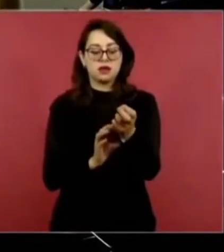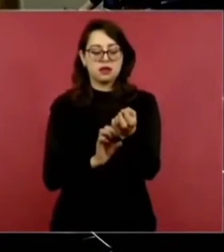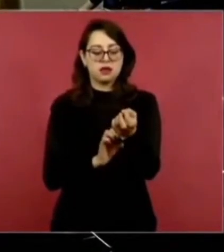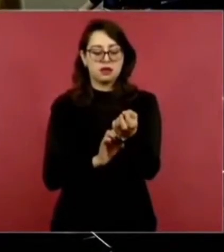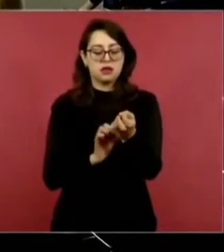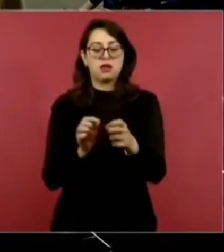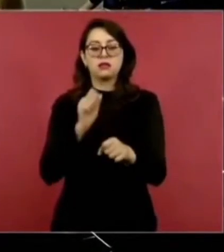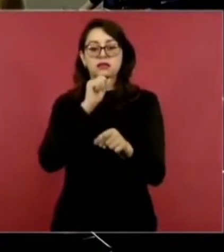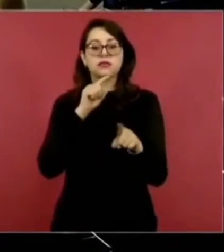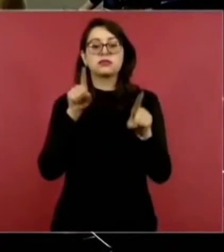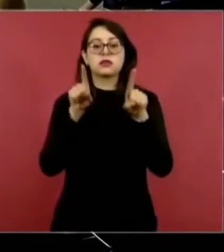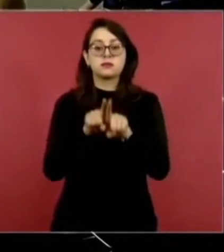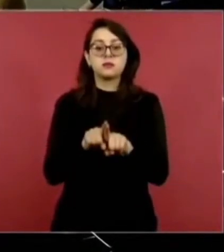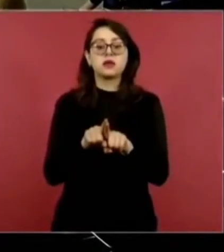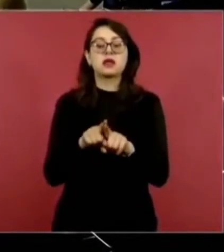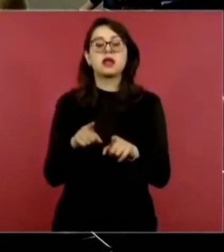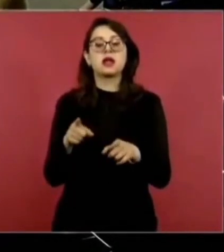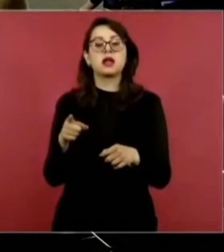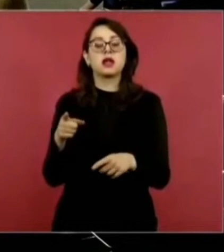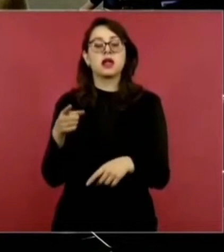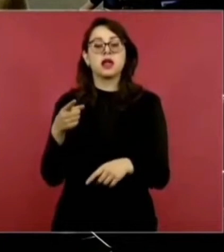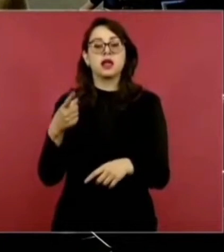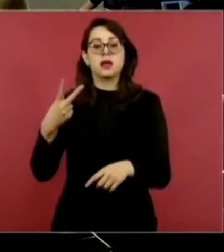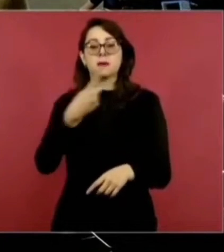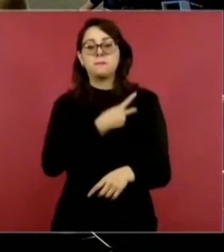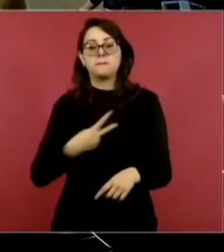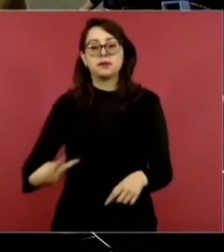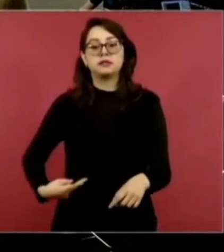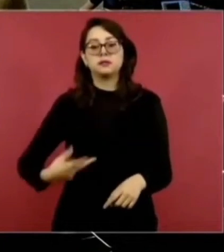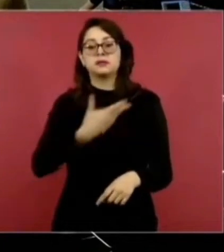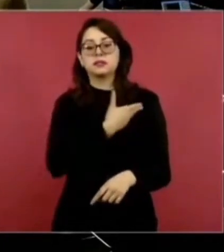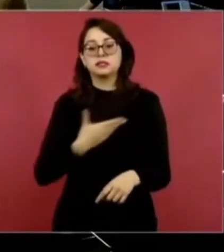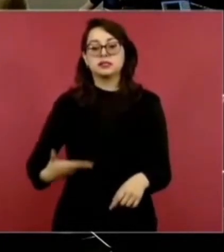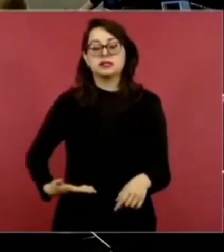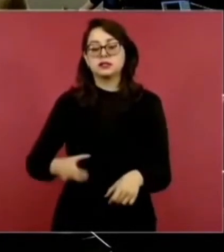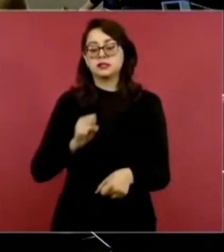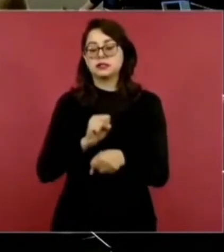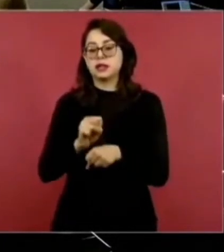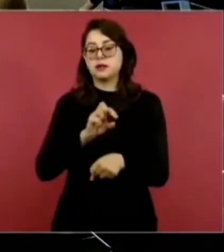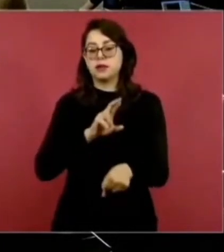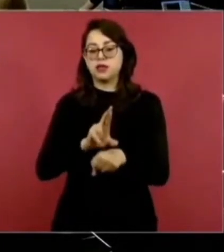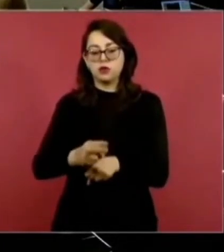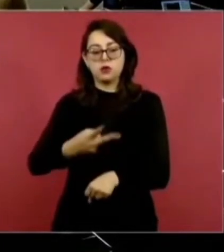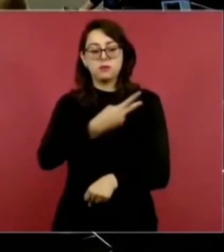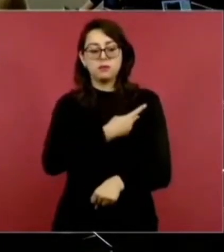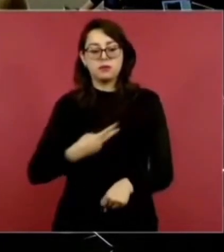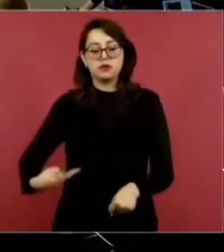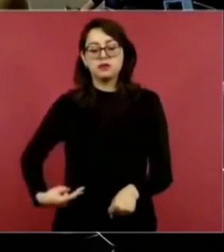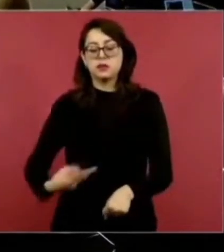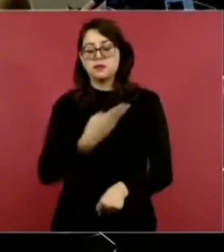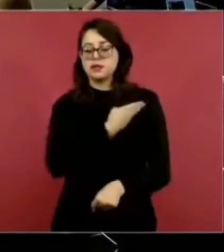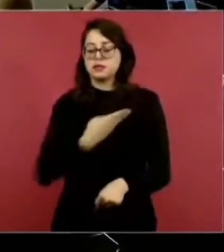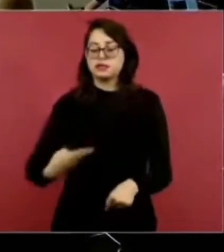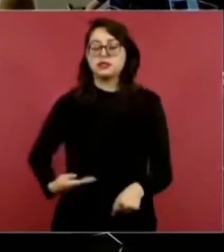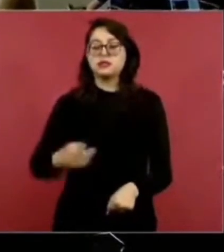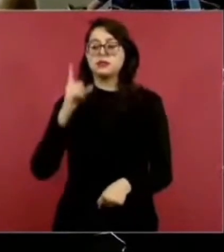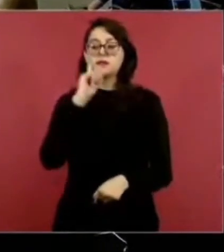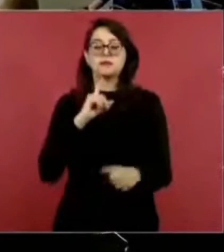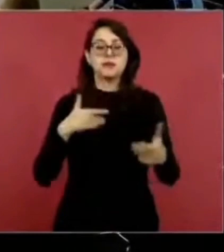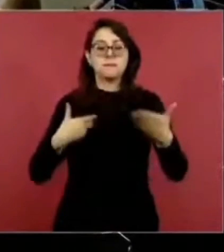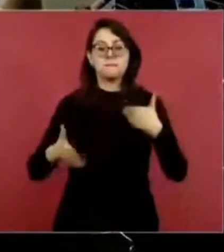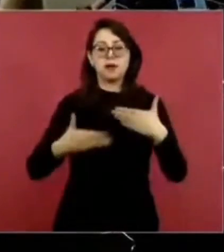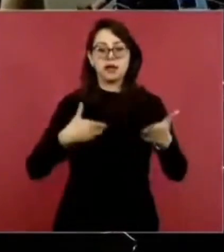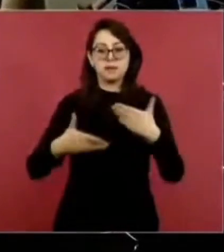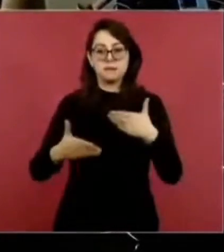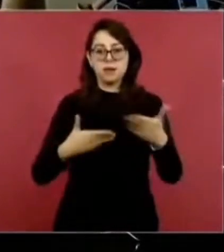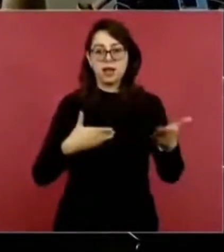de El Salvador, la vicepresidenta de Panamá, Costa